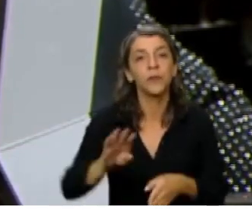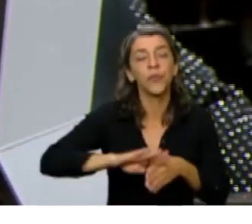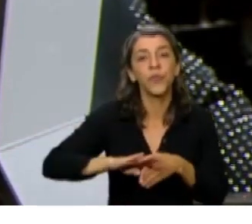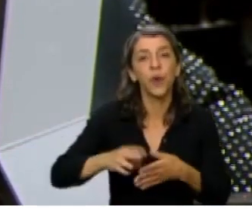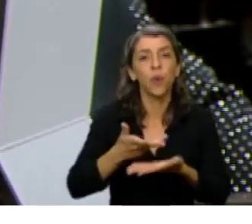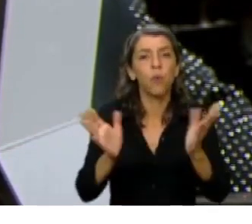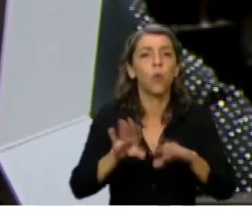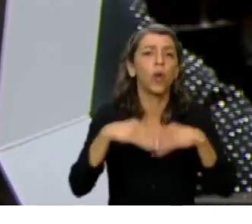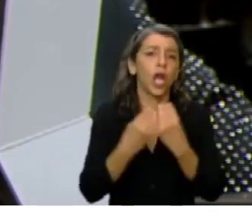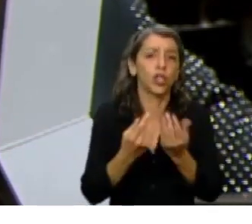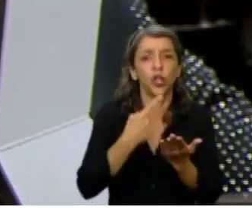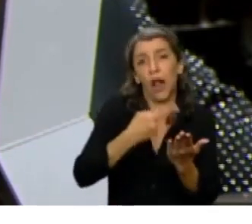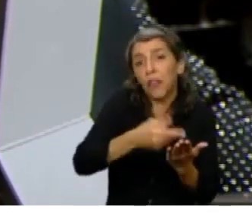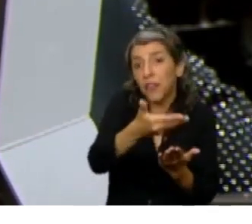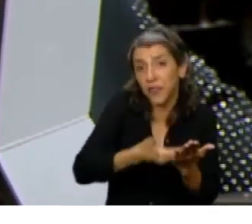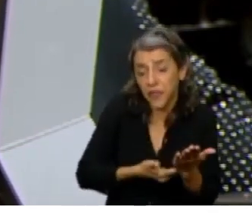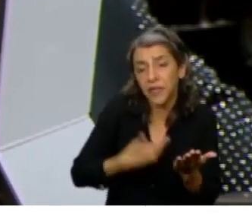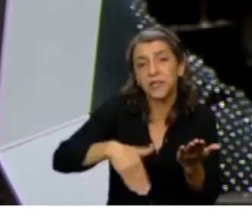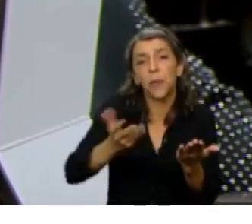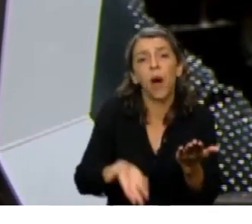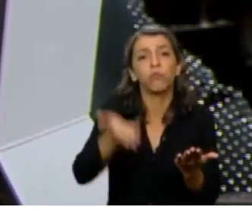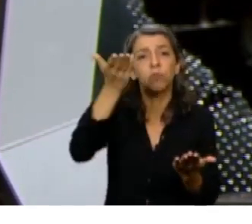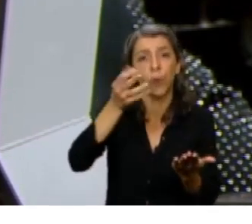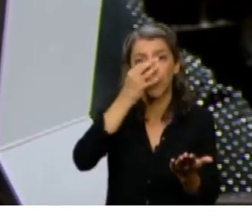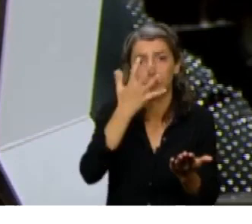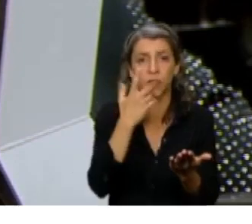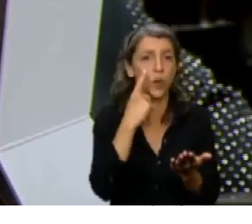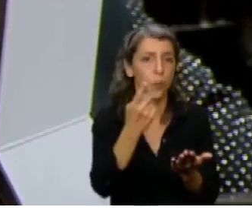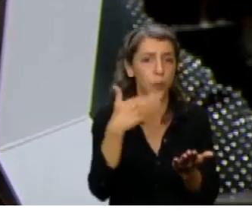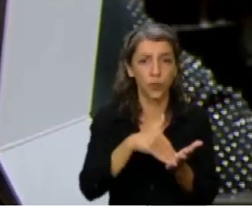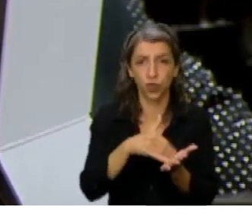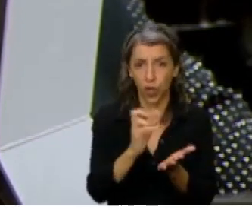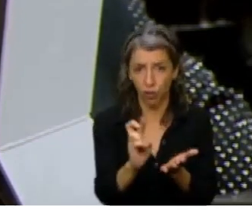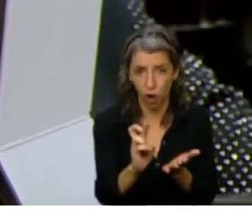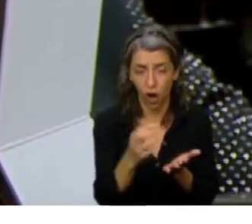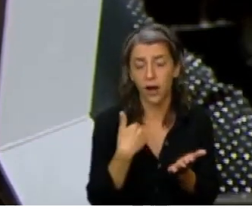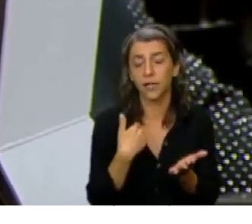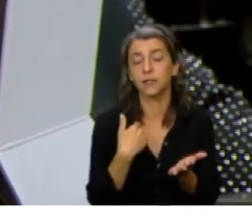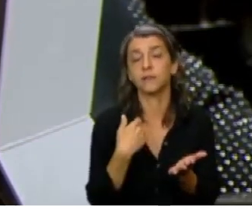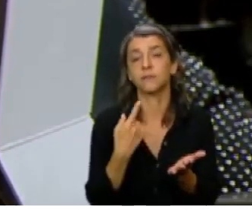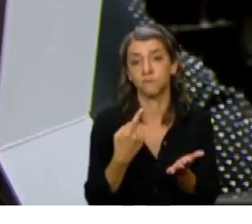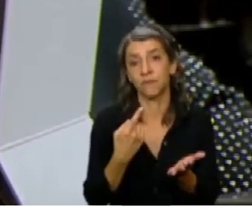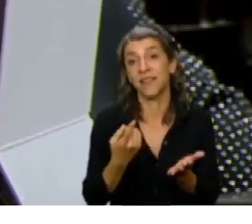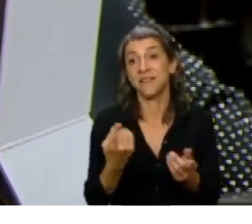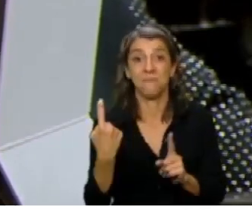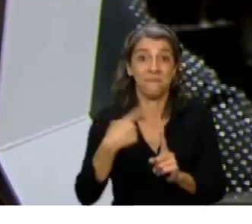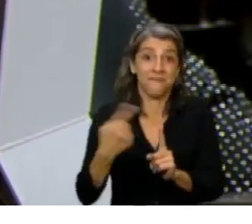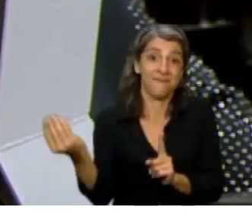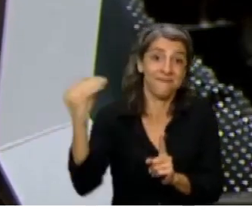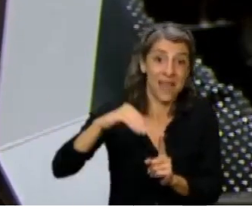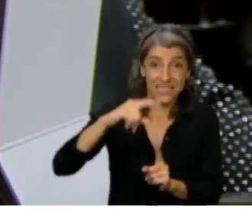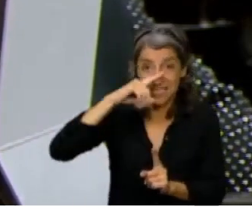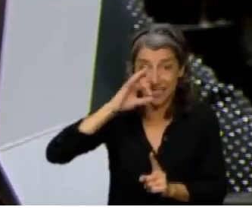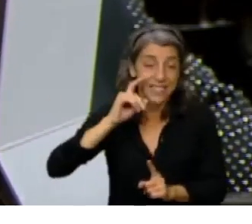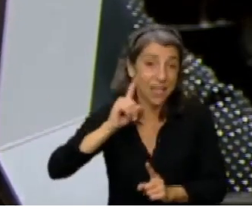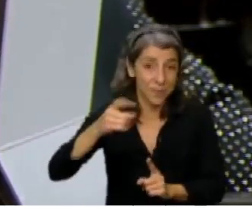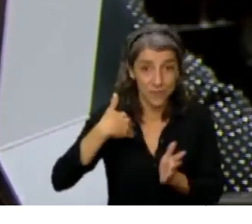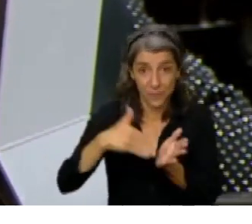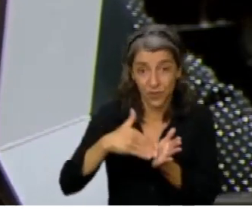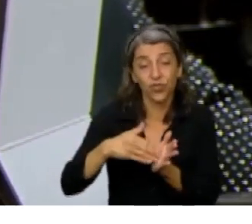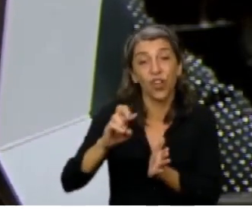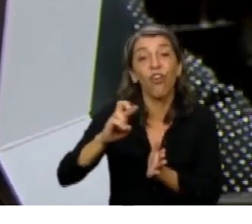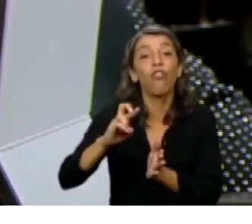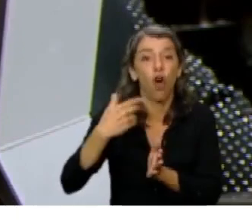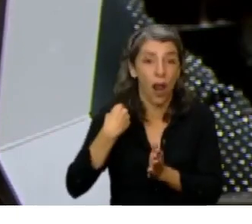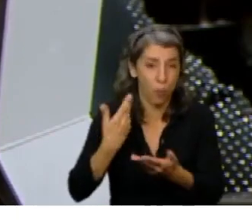crecer cerca de 25 mil millones de dólares. Si le sumamos los 70 mil millones de dólares de crecimiento de la deuda